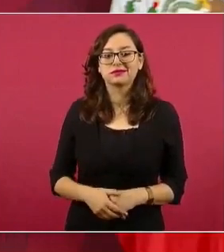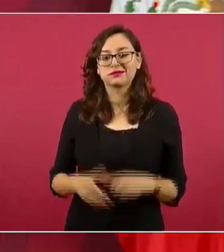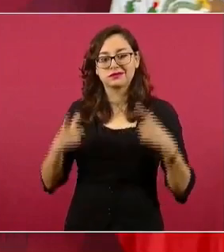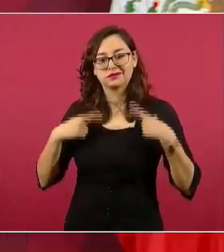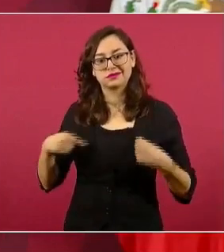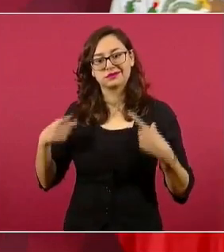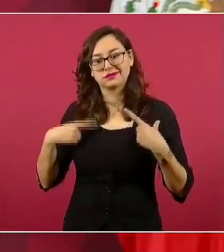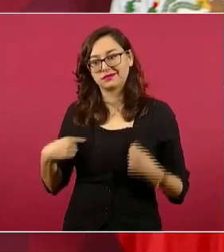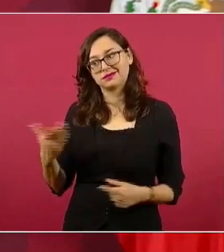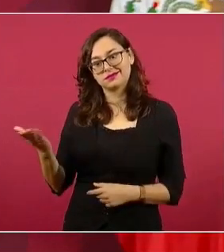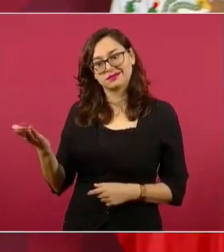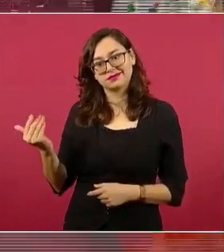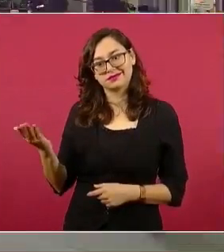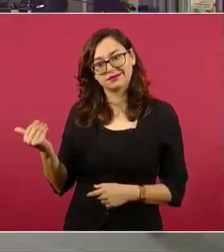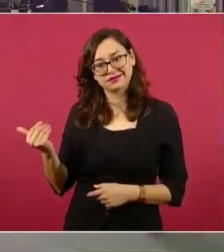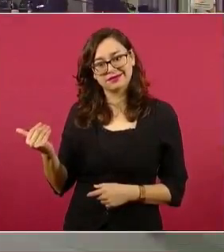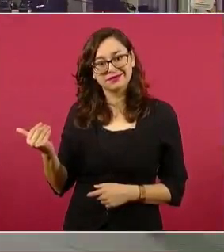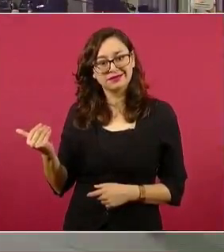Vamos a